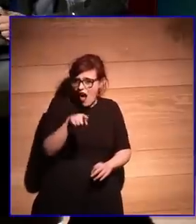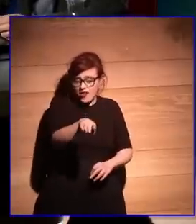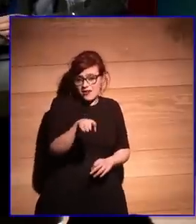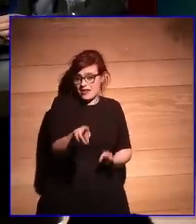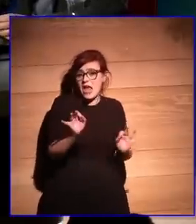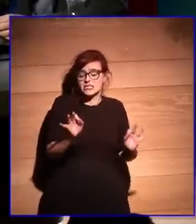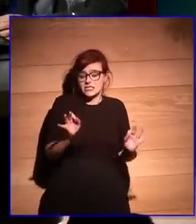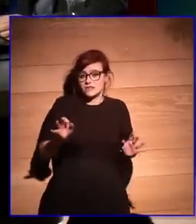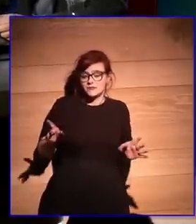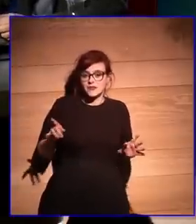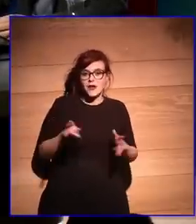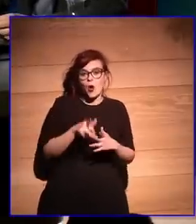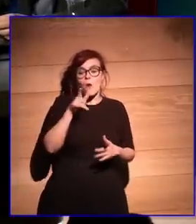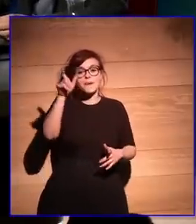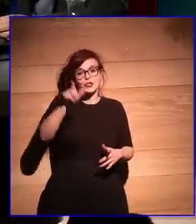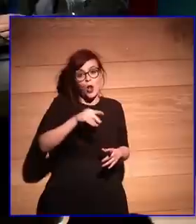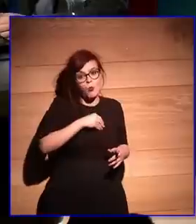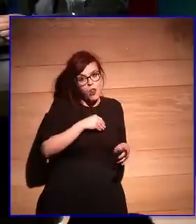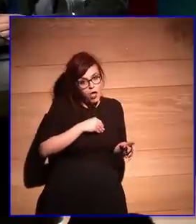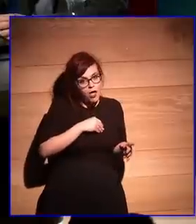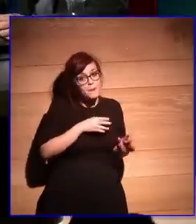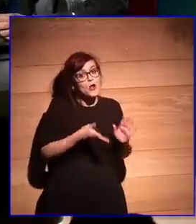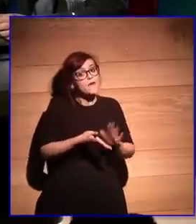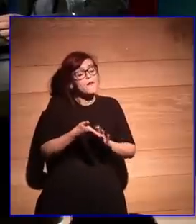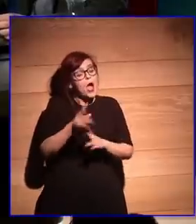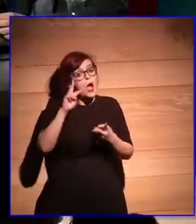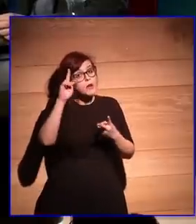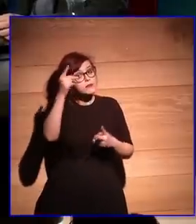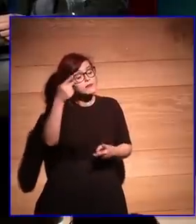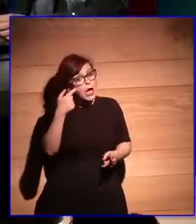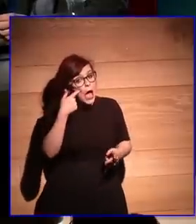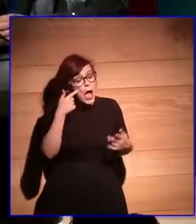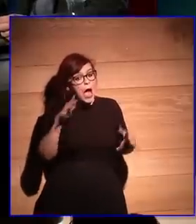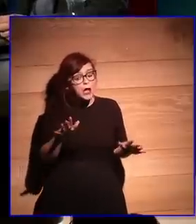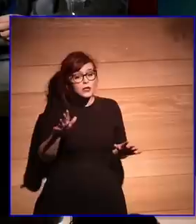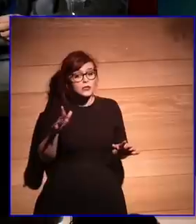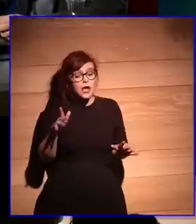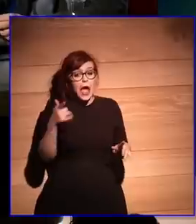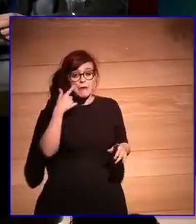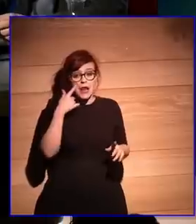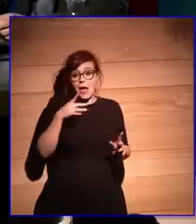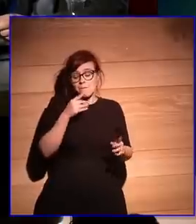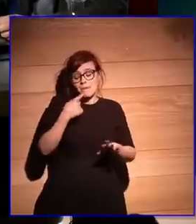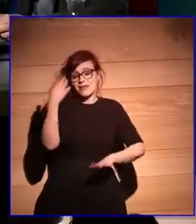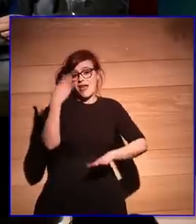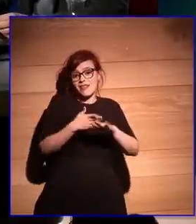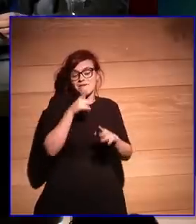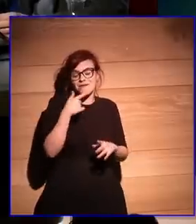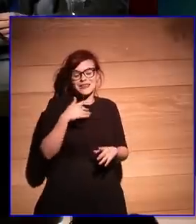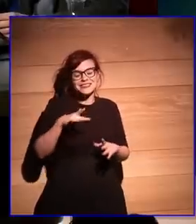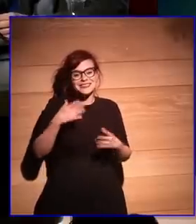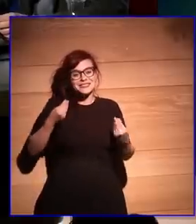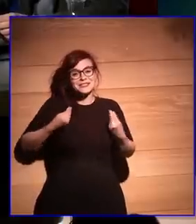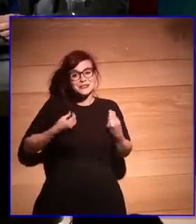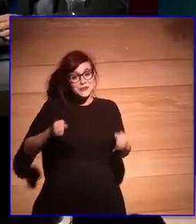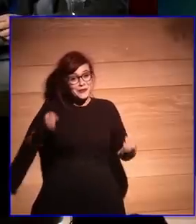ser, porque es una persona bondadosa. Pero sí, si sí. No... O de superhéroe, la mitad de los superhéroes son huérfanos. Bueno, el día que se desvíe más. Un poco, el día que tome